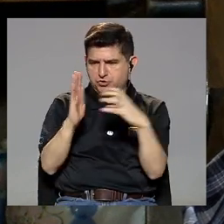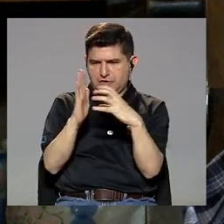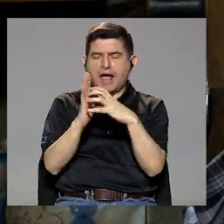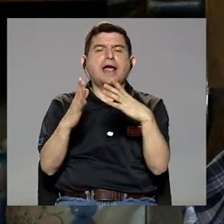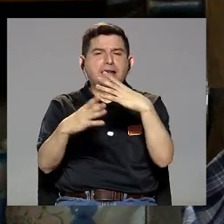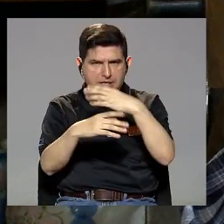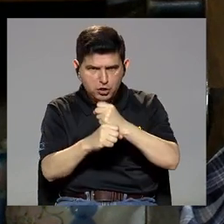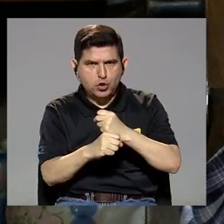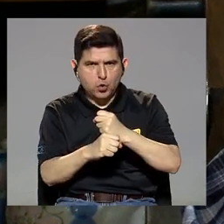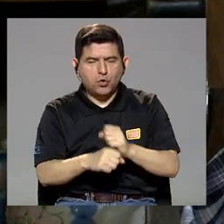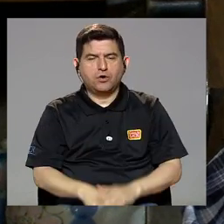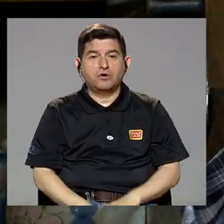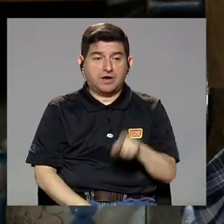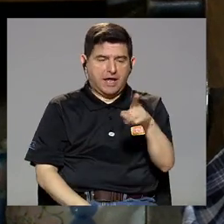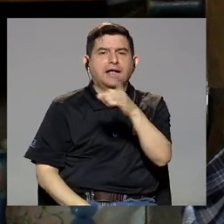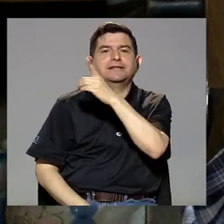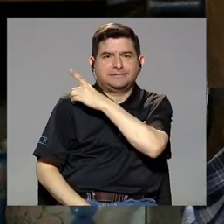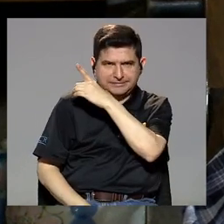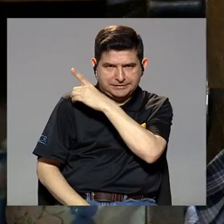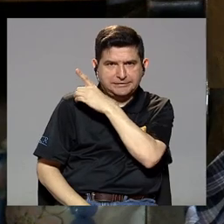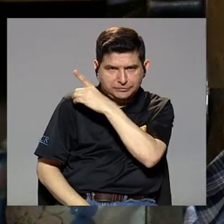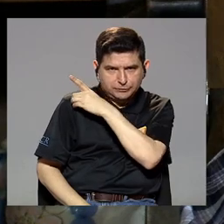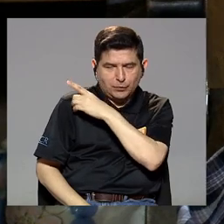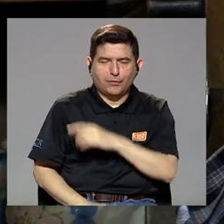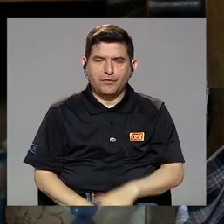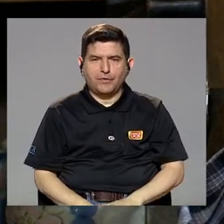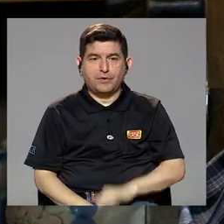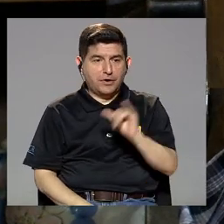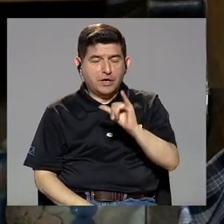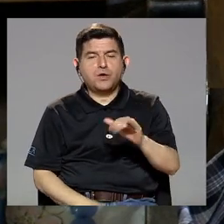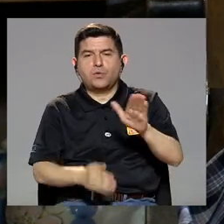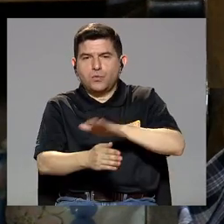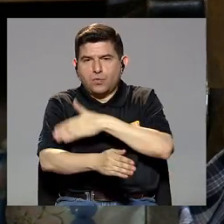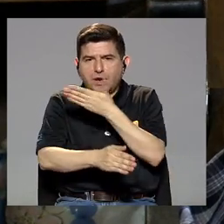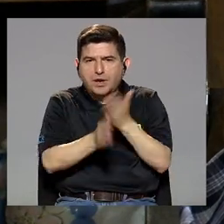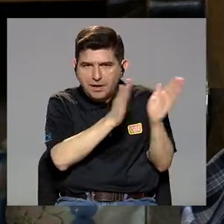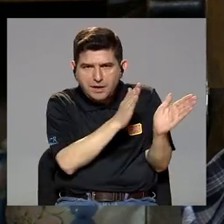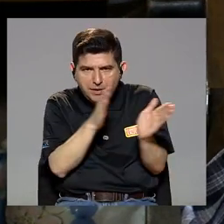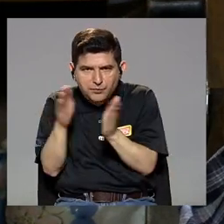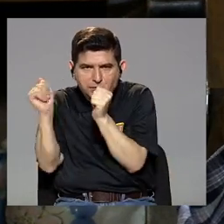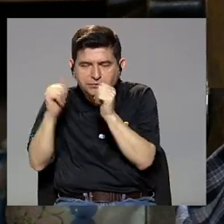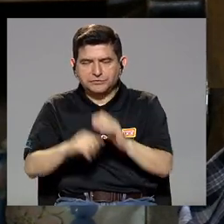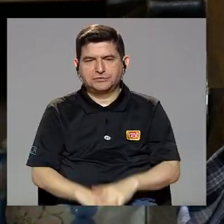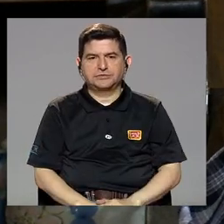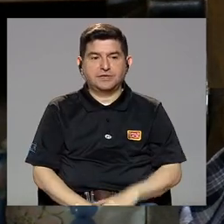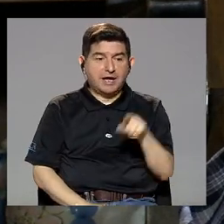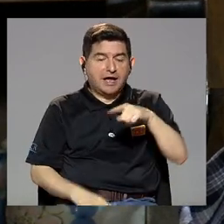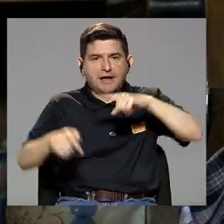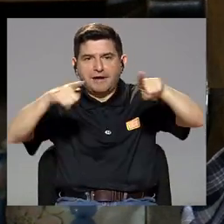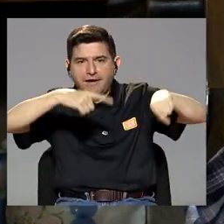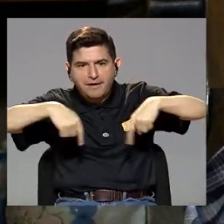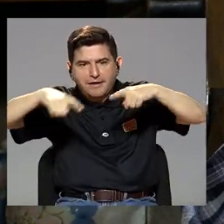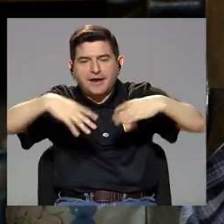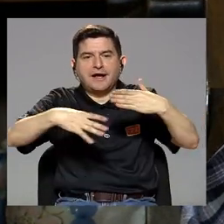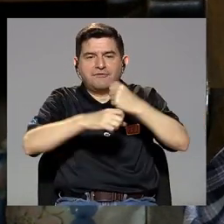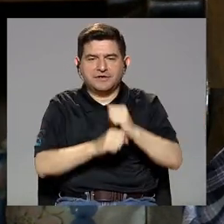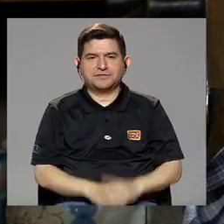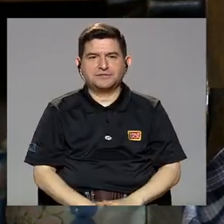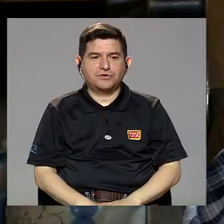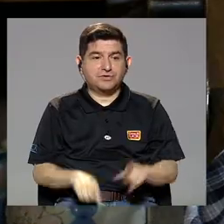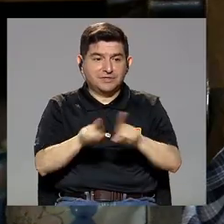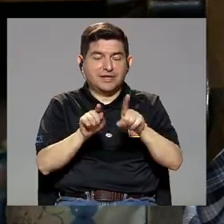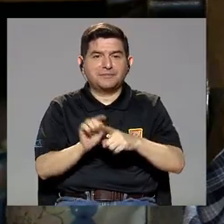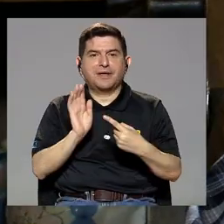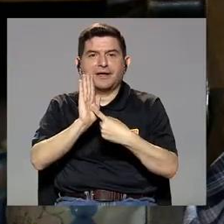era el que dirigía era el que musicalizaba en el que grababa en el que pasarlos